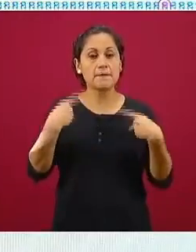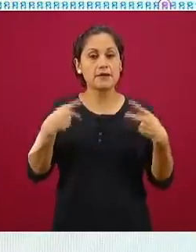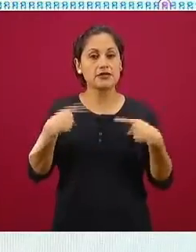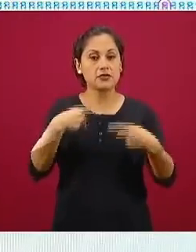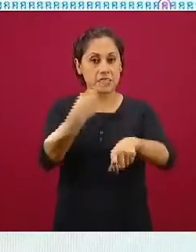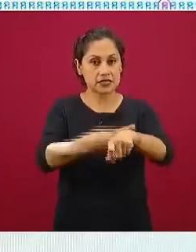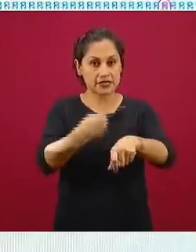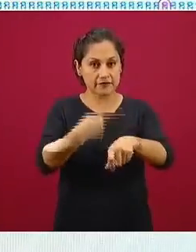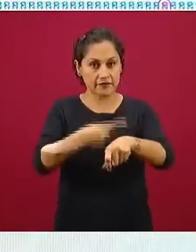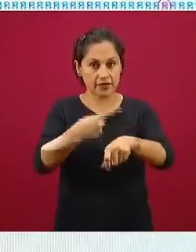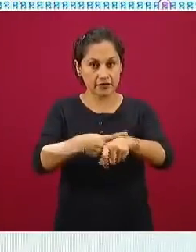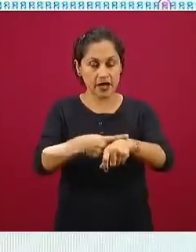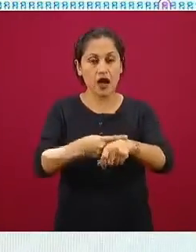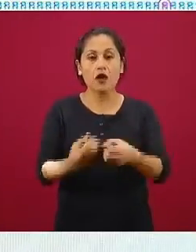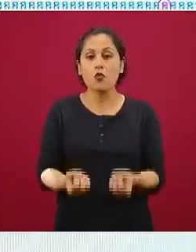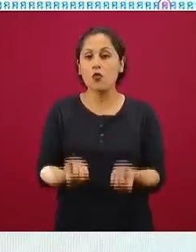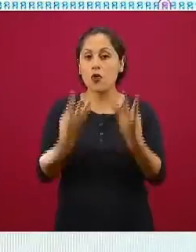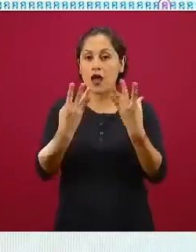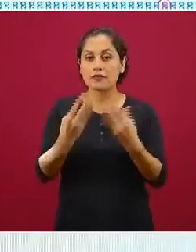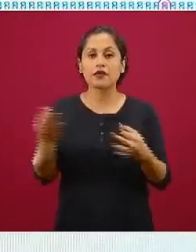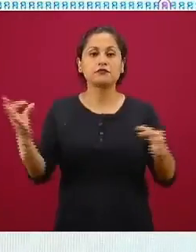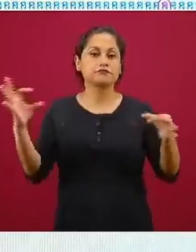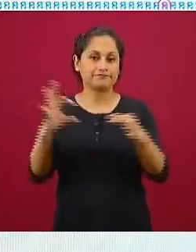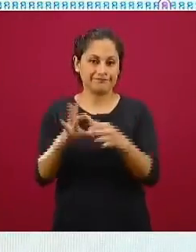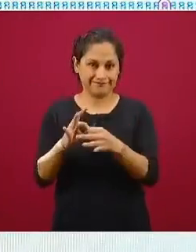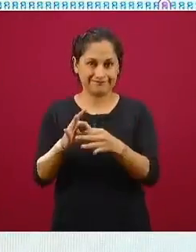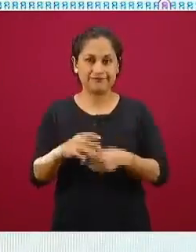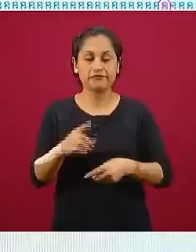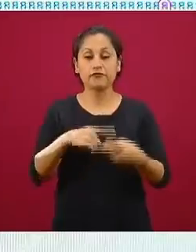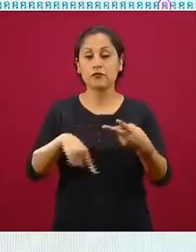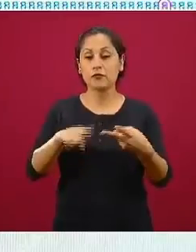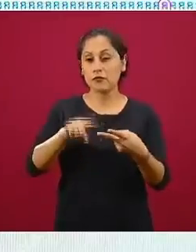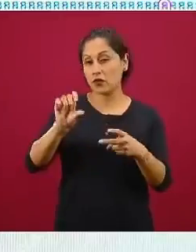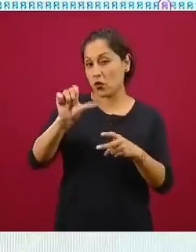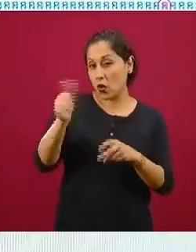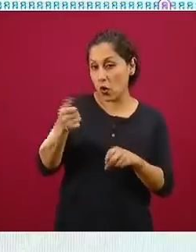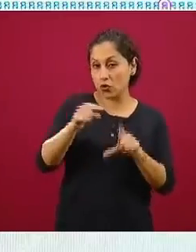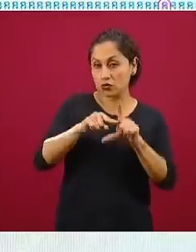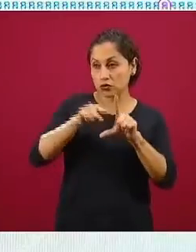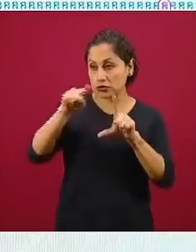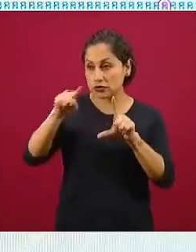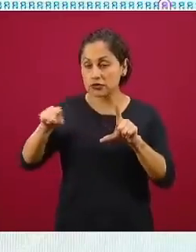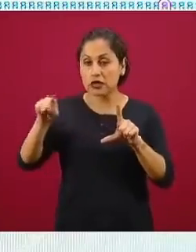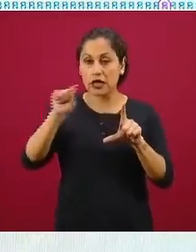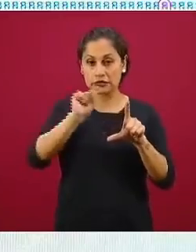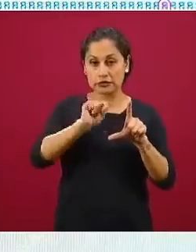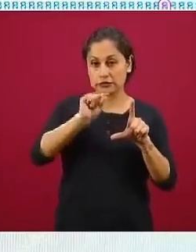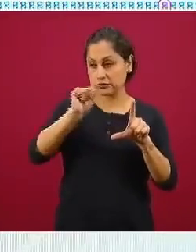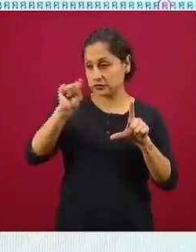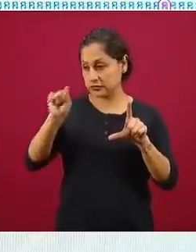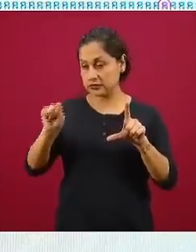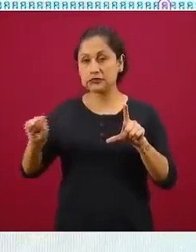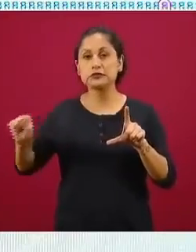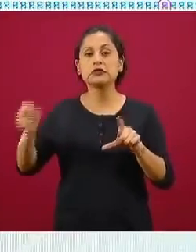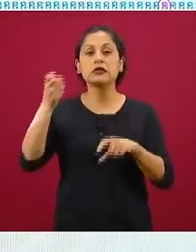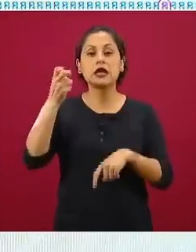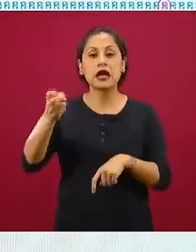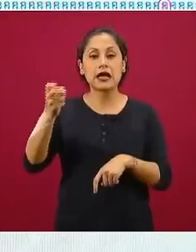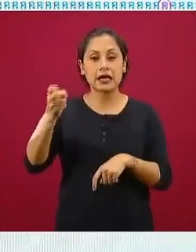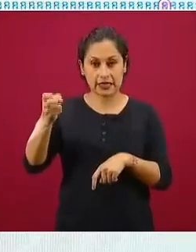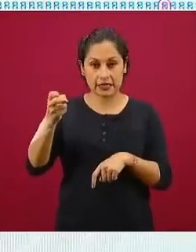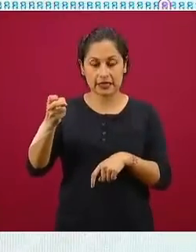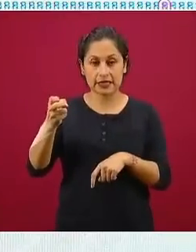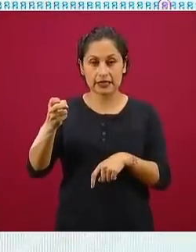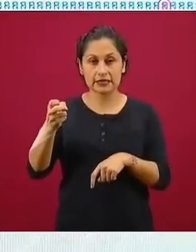de casos en esta situación. Otras líneas que se distinguen un poco menos, que son punteadas, son arriba la predicción